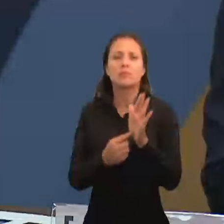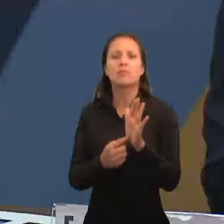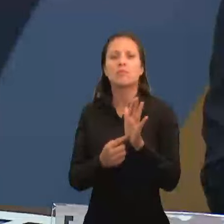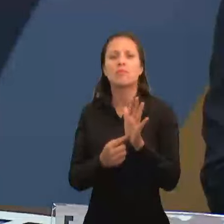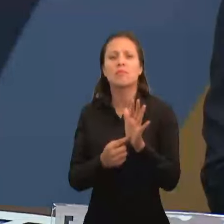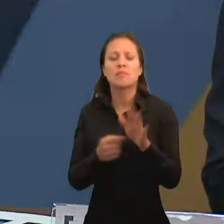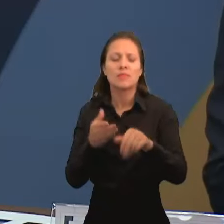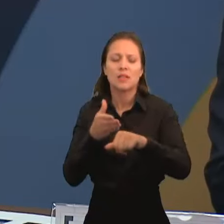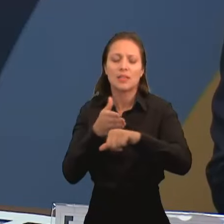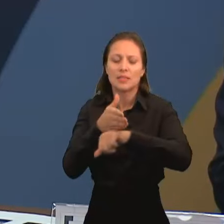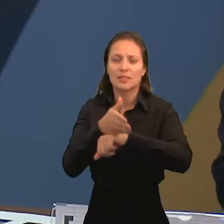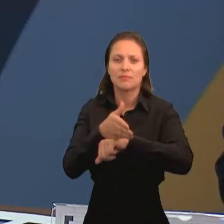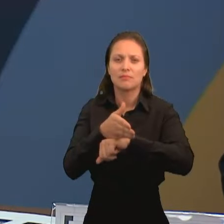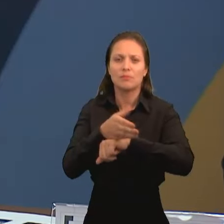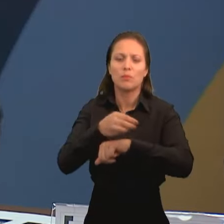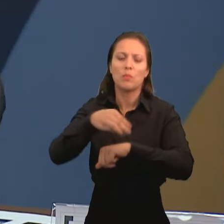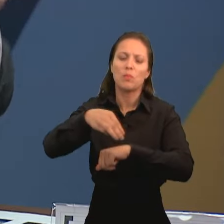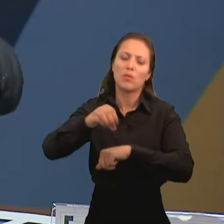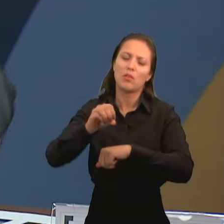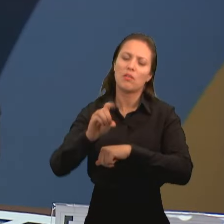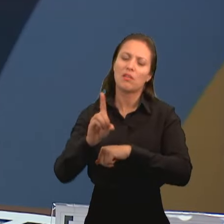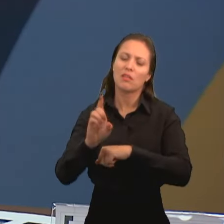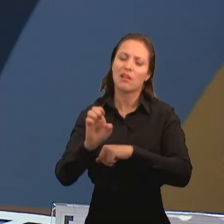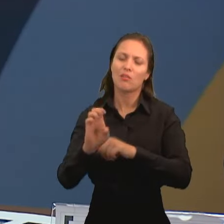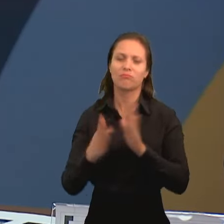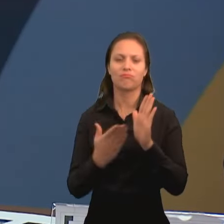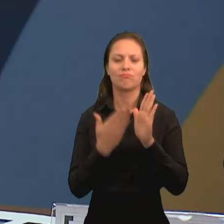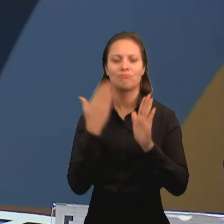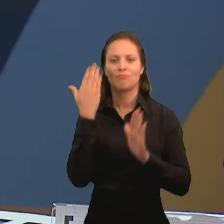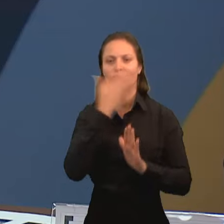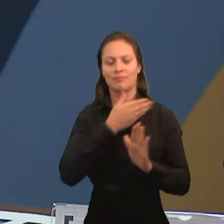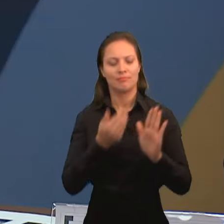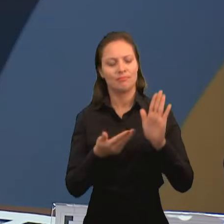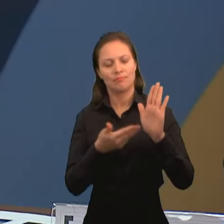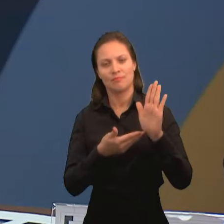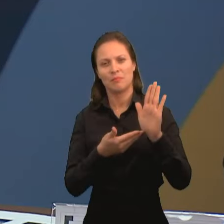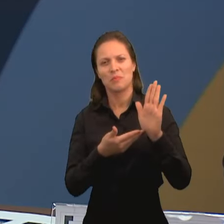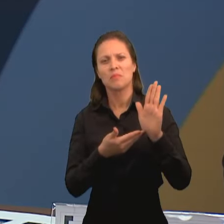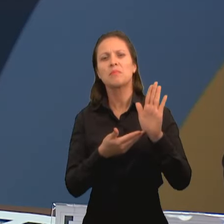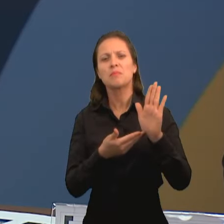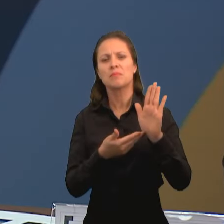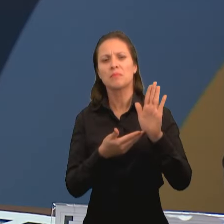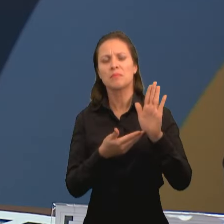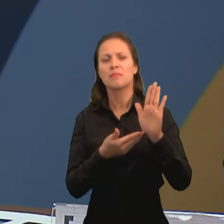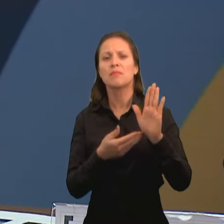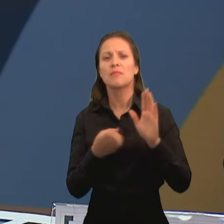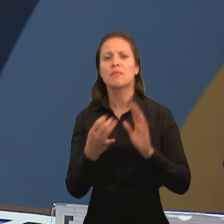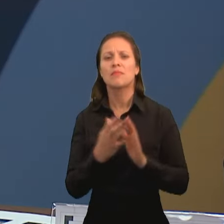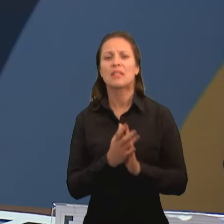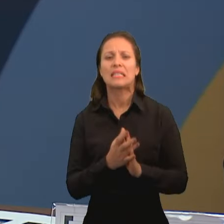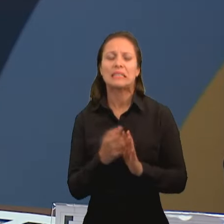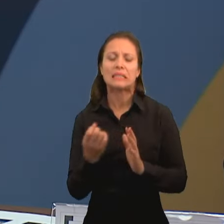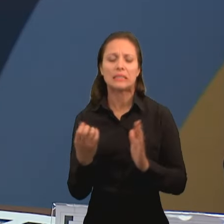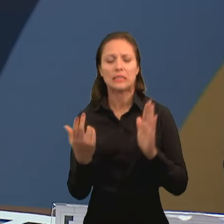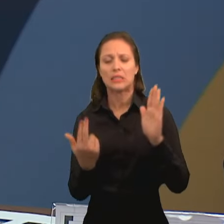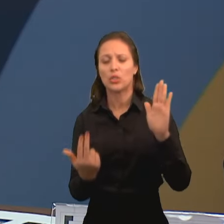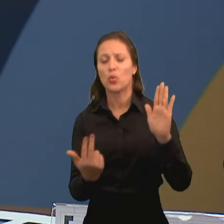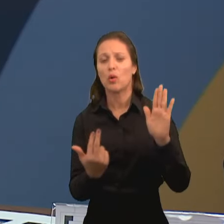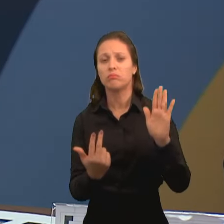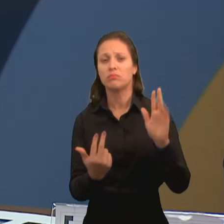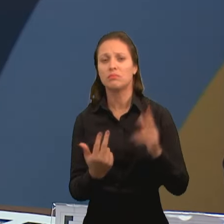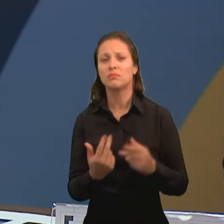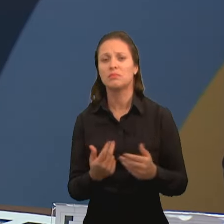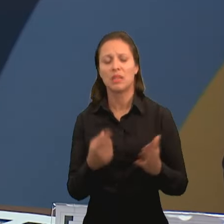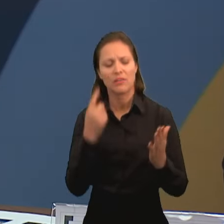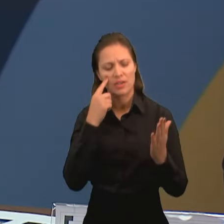Ofrecíamos ese ejemplo como entrada del modelo. ¿Cuál era la previsión que hacía el modelo? Si esta previsión era igual